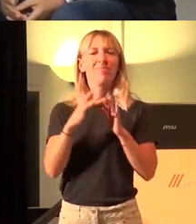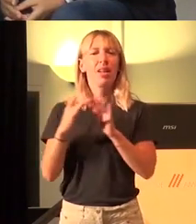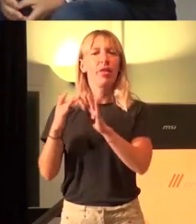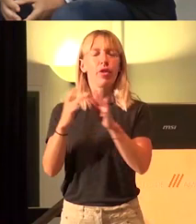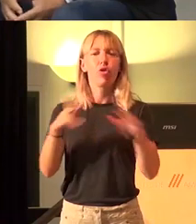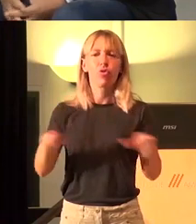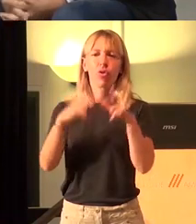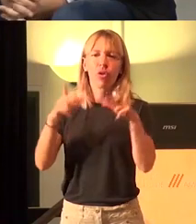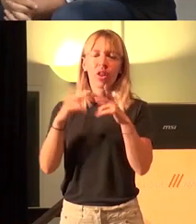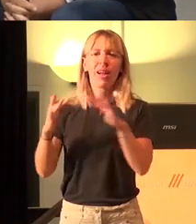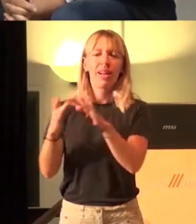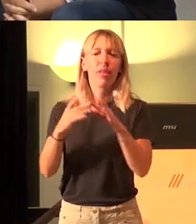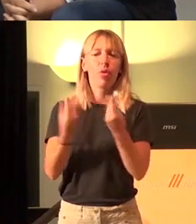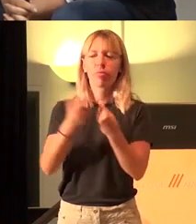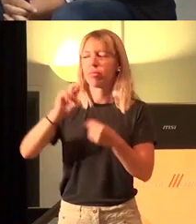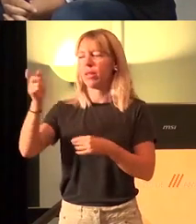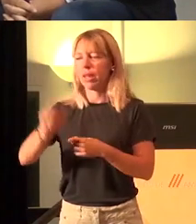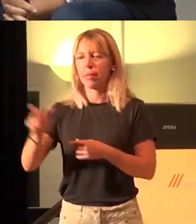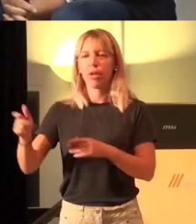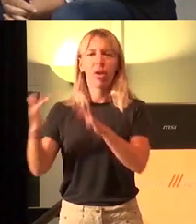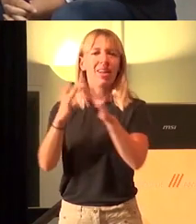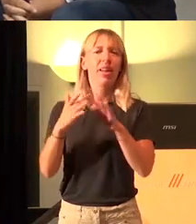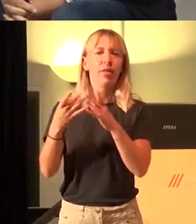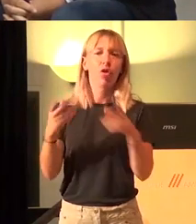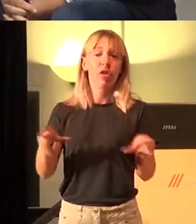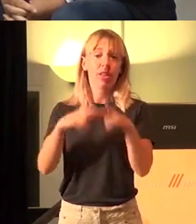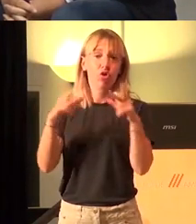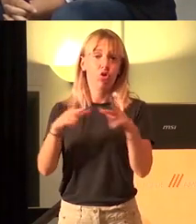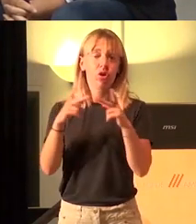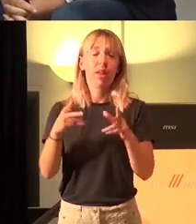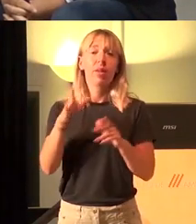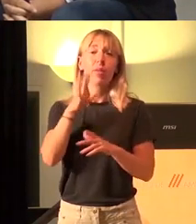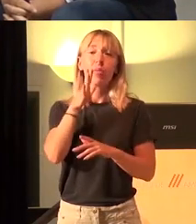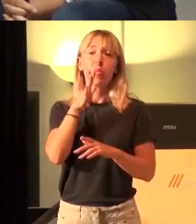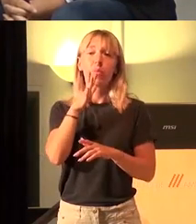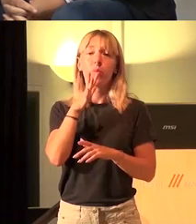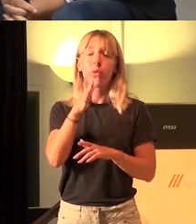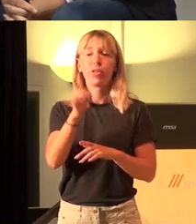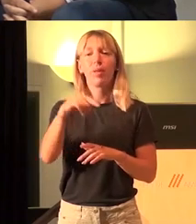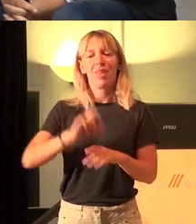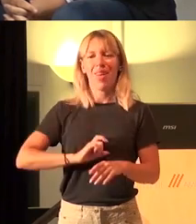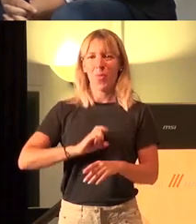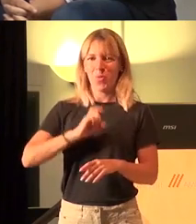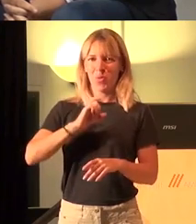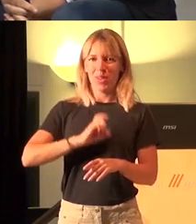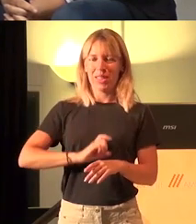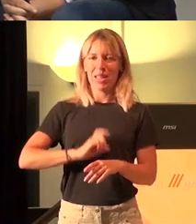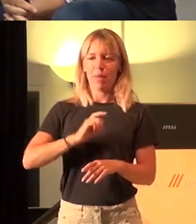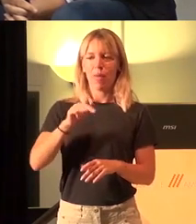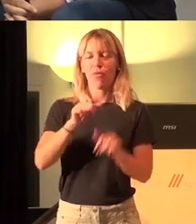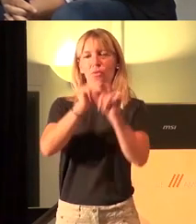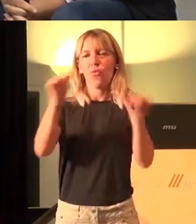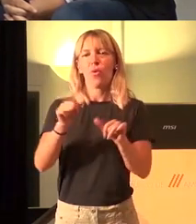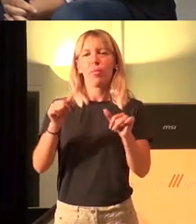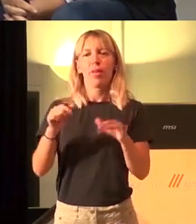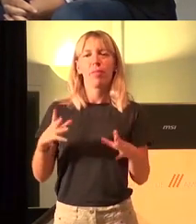social, la relación con el otro, la relación con la sociedad y, por lo tanto, la autoestima, que es una manera